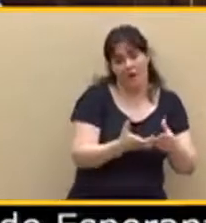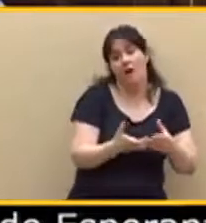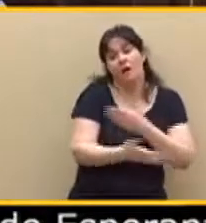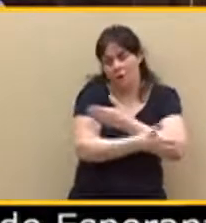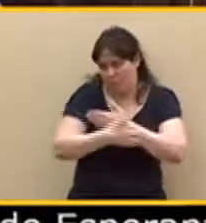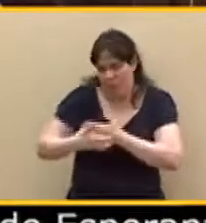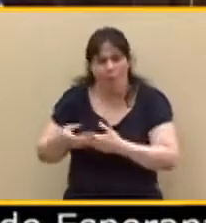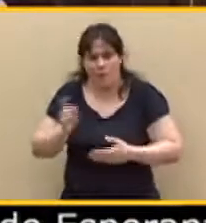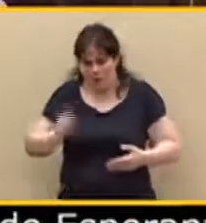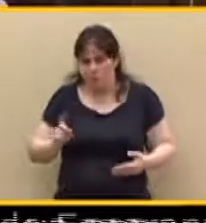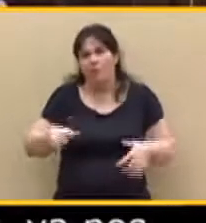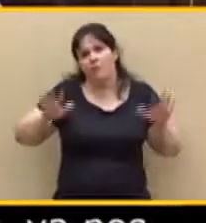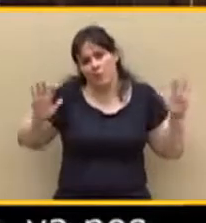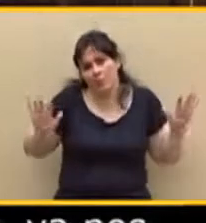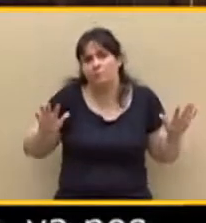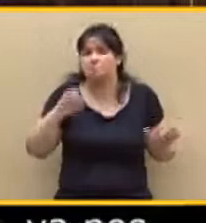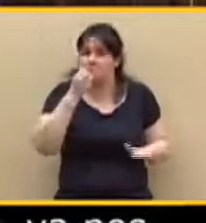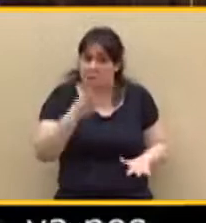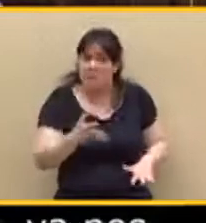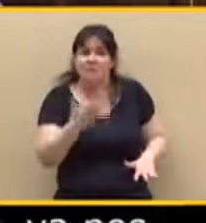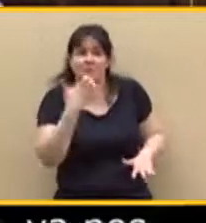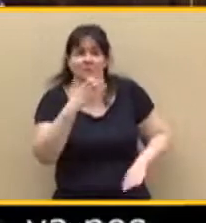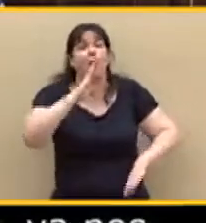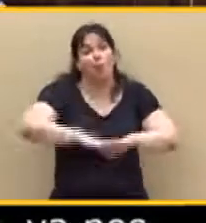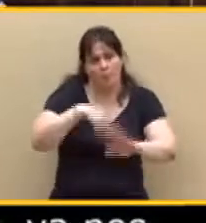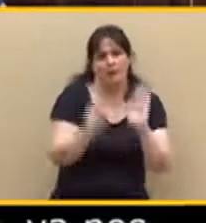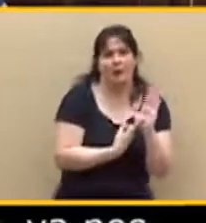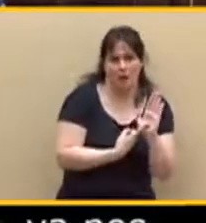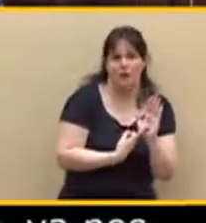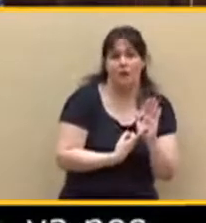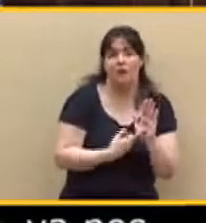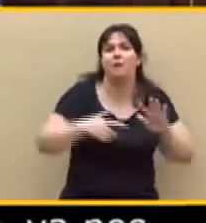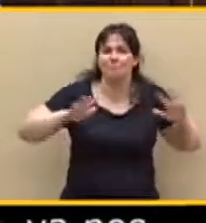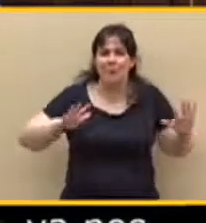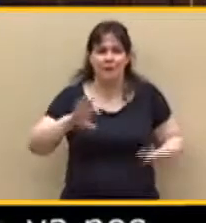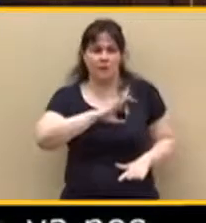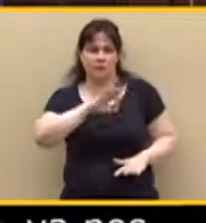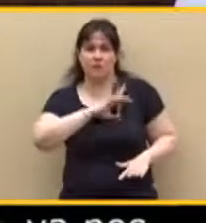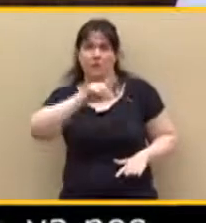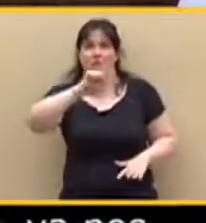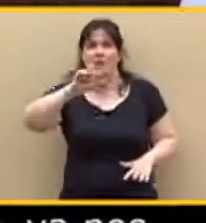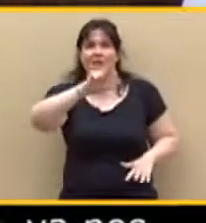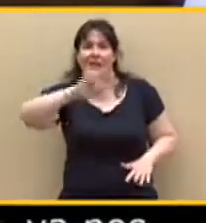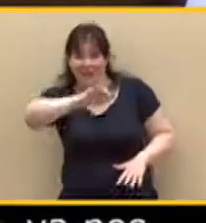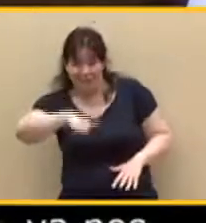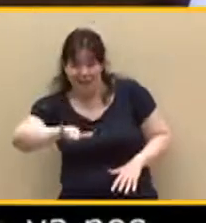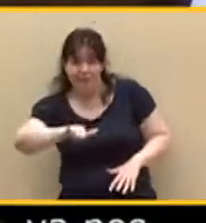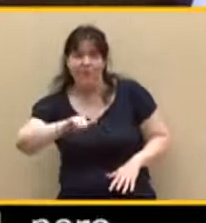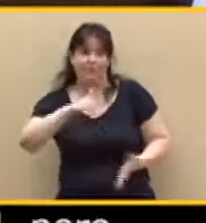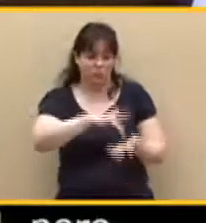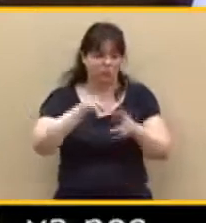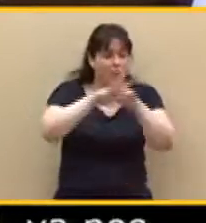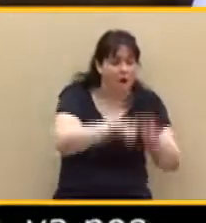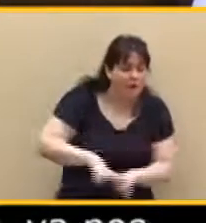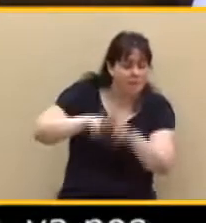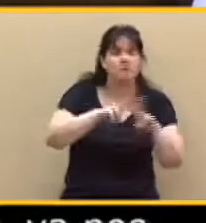hombre, nos hubiésemos conformado con que hubiese cumplido la ley. Y sin embargo, el señor Larraz señora Villalobos, investigado en la trama púnica,